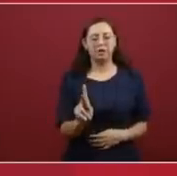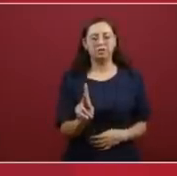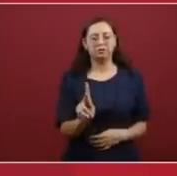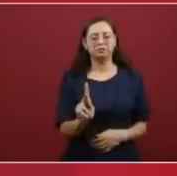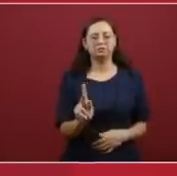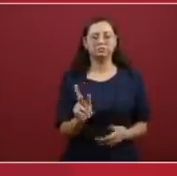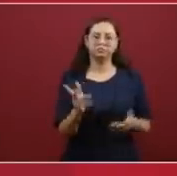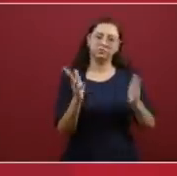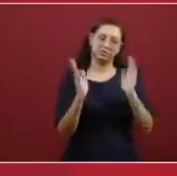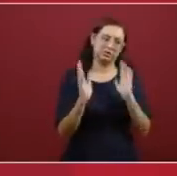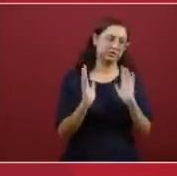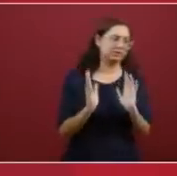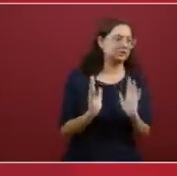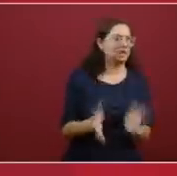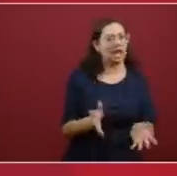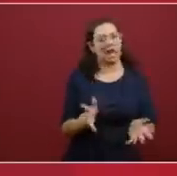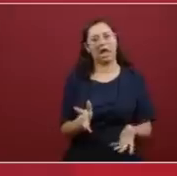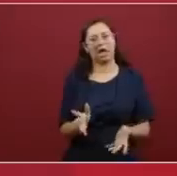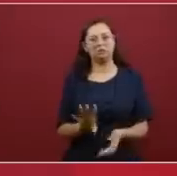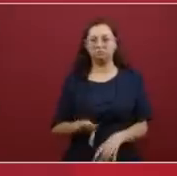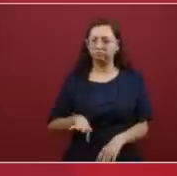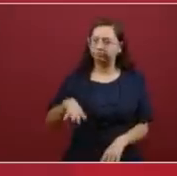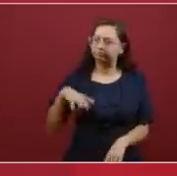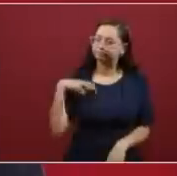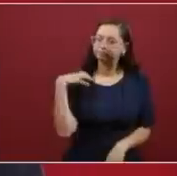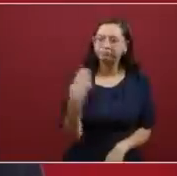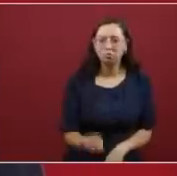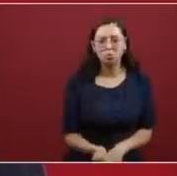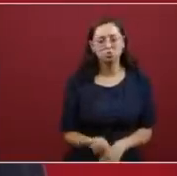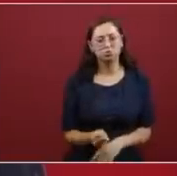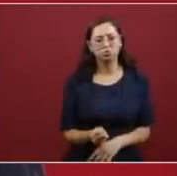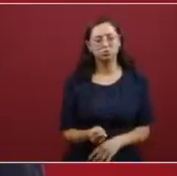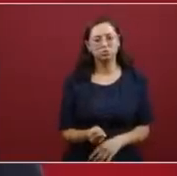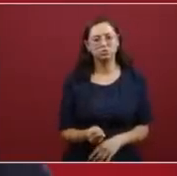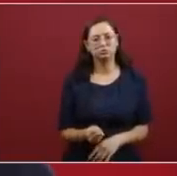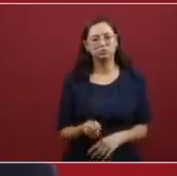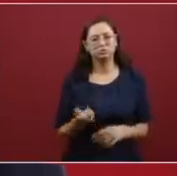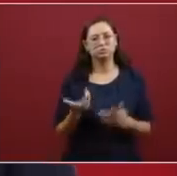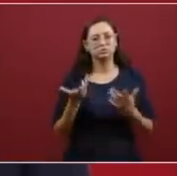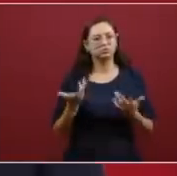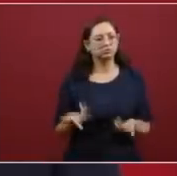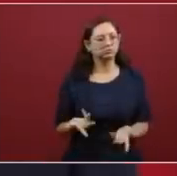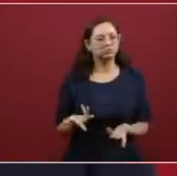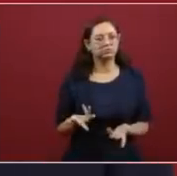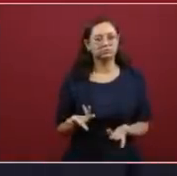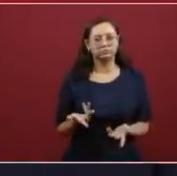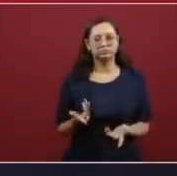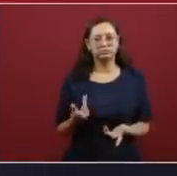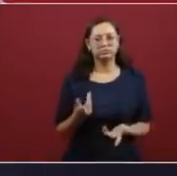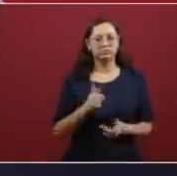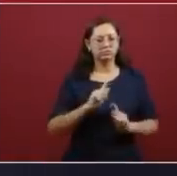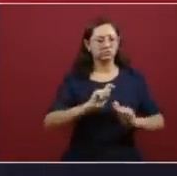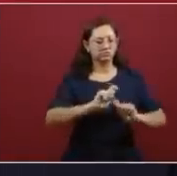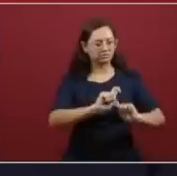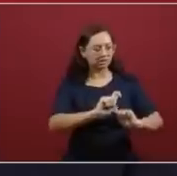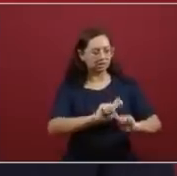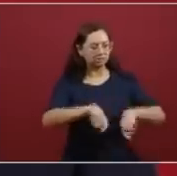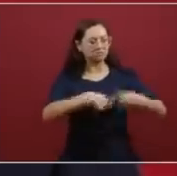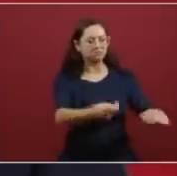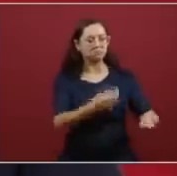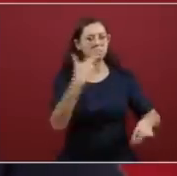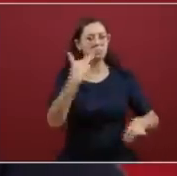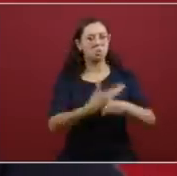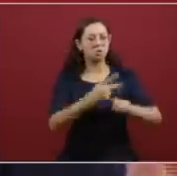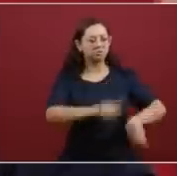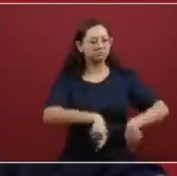un abuso de que se otorga un cargo